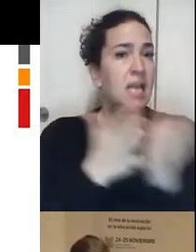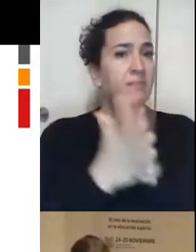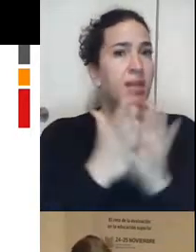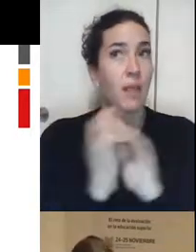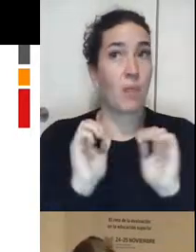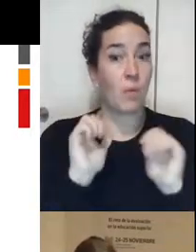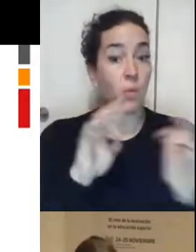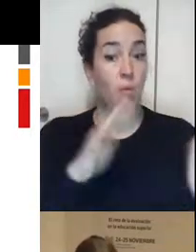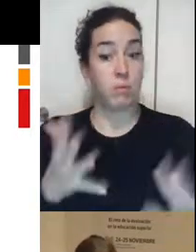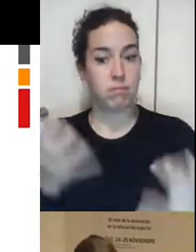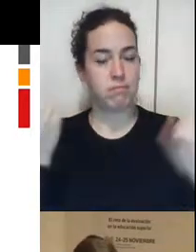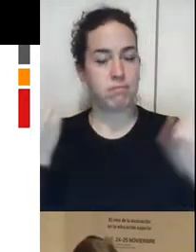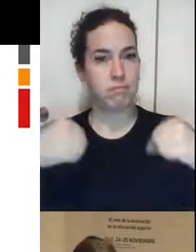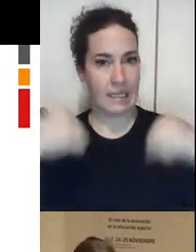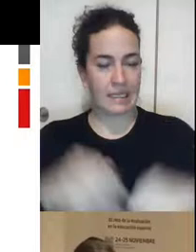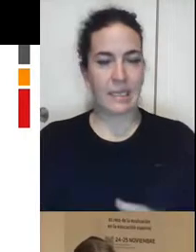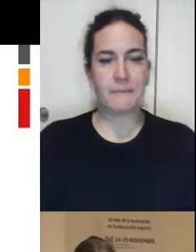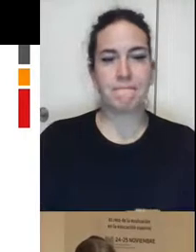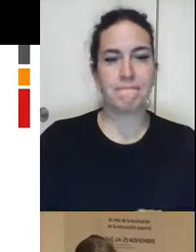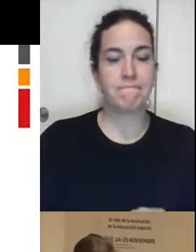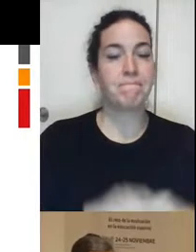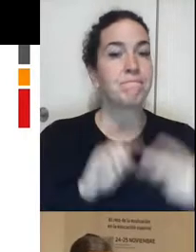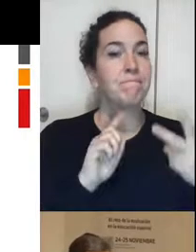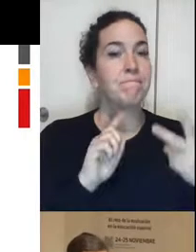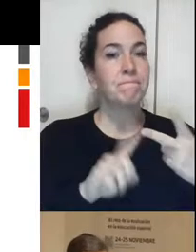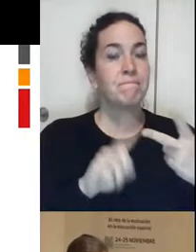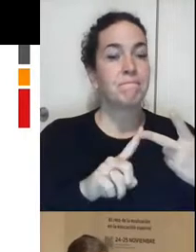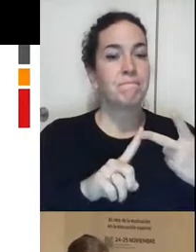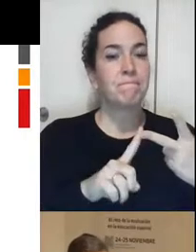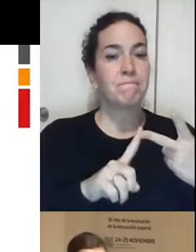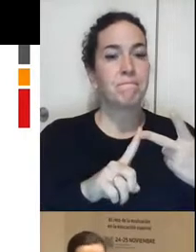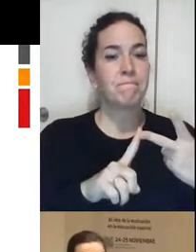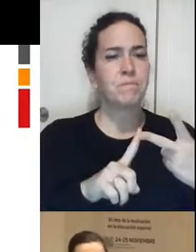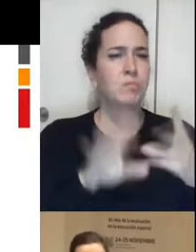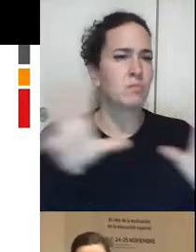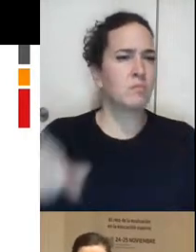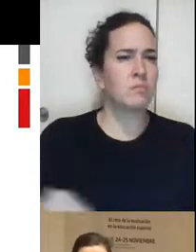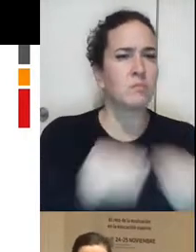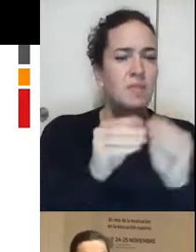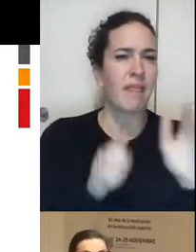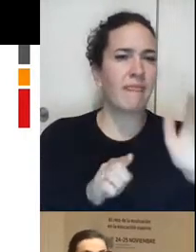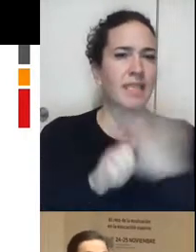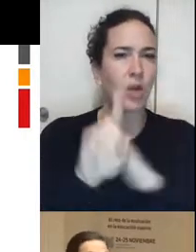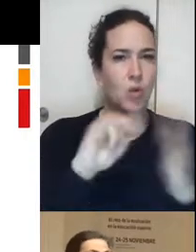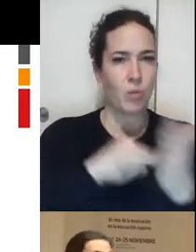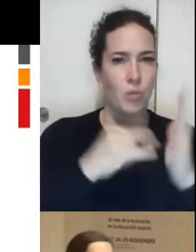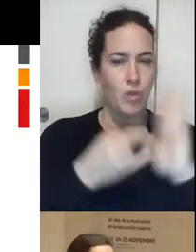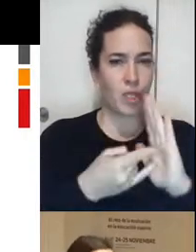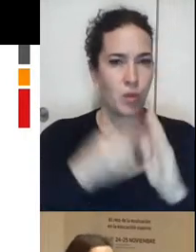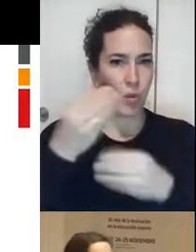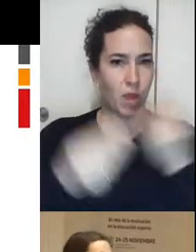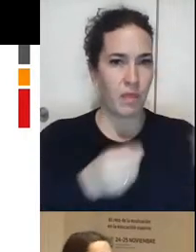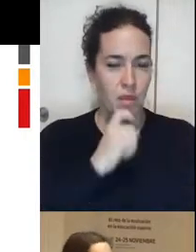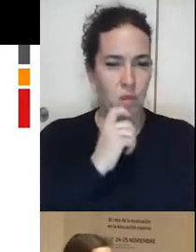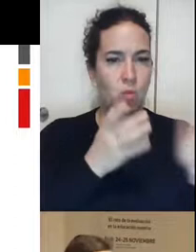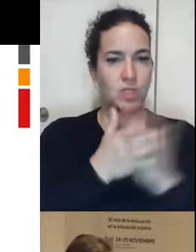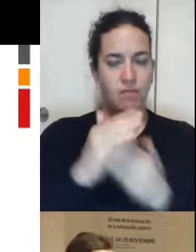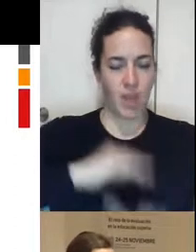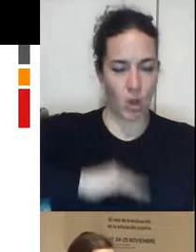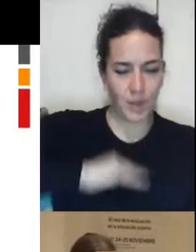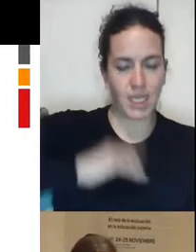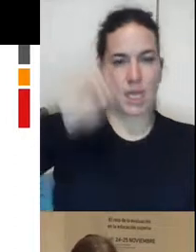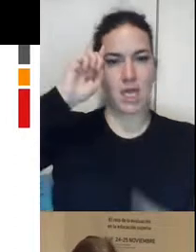marcha. A continuación describiremos de manera sintética el desarrollo del proyecto, es decir, las competencias,